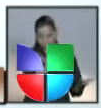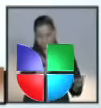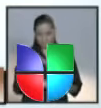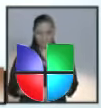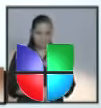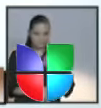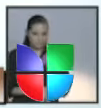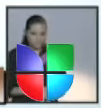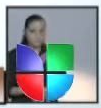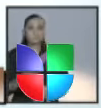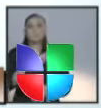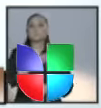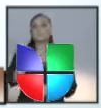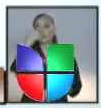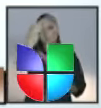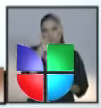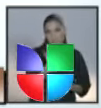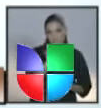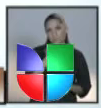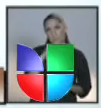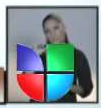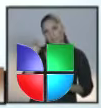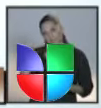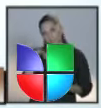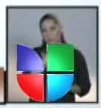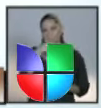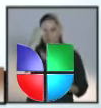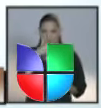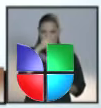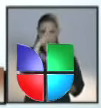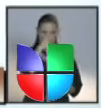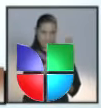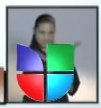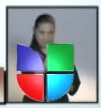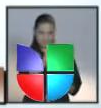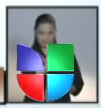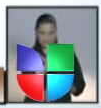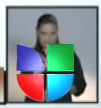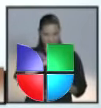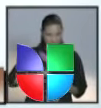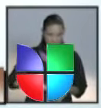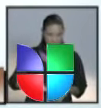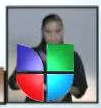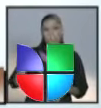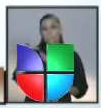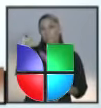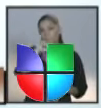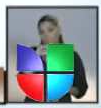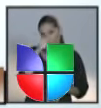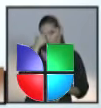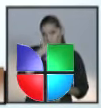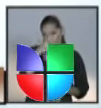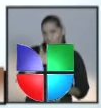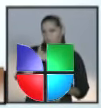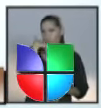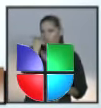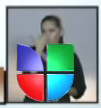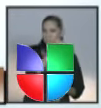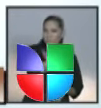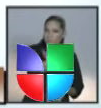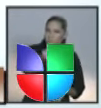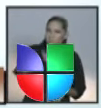papa caliente y porque ninguno de ellos tiene una idea Clara de cómo combatirla y menos de cómo eliminarla O al menos